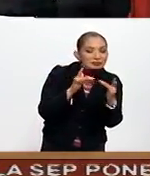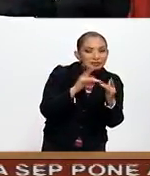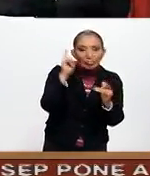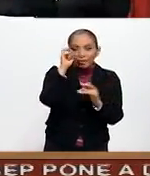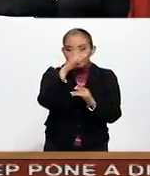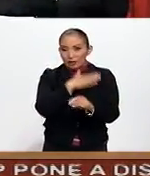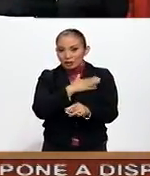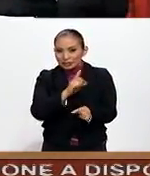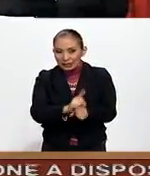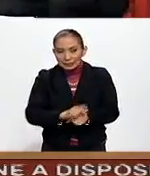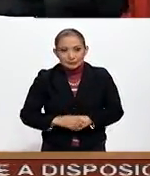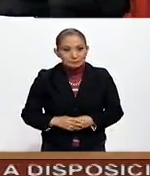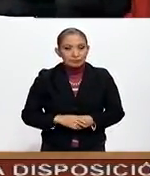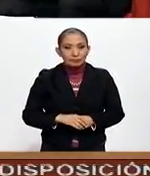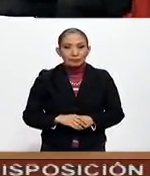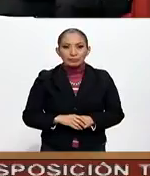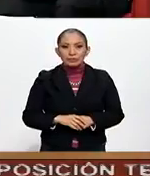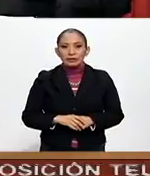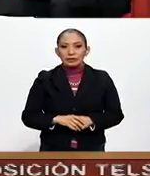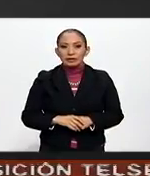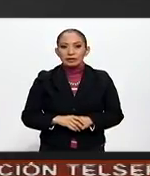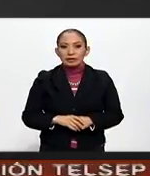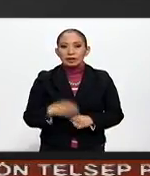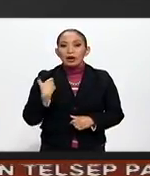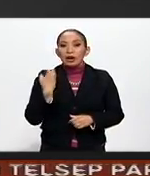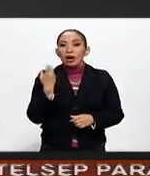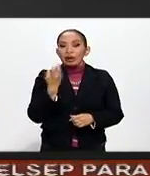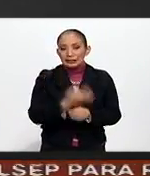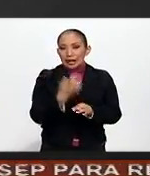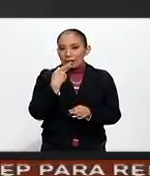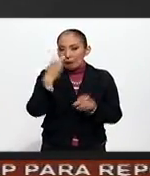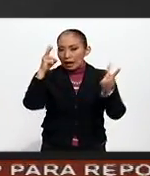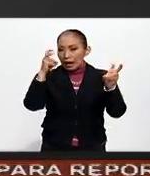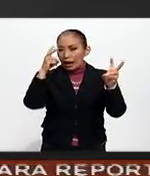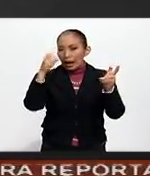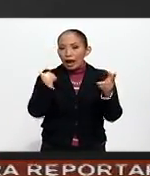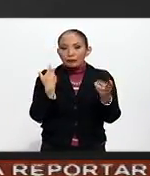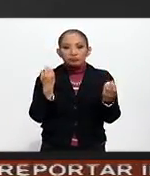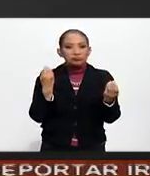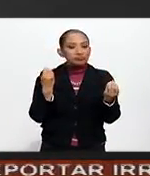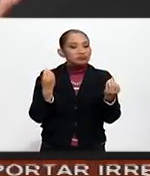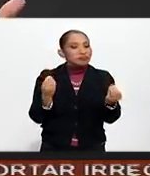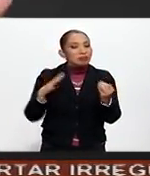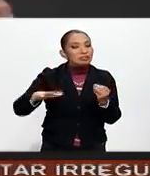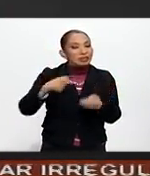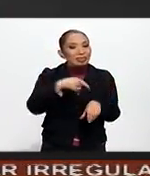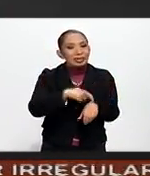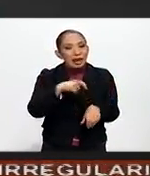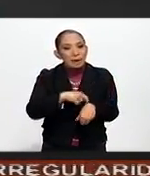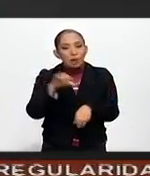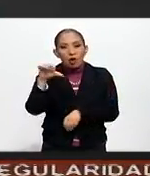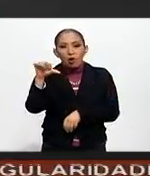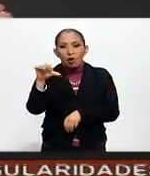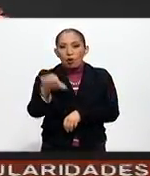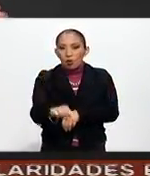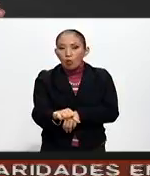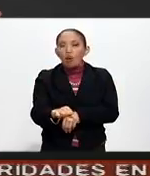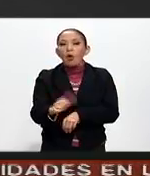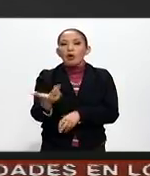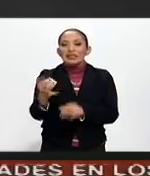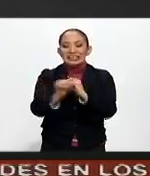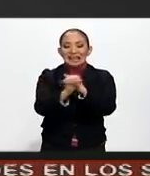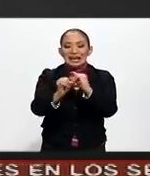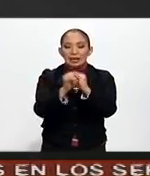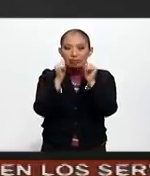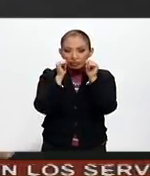compleja. Muy buenos días. Muy buenos días. Pues hoy nos toca hablar, Omar, no solamente de la cantidad de tiempo que hoy estamos en